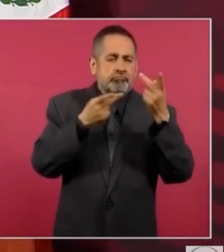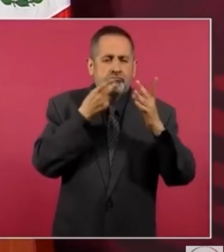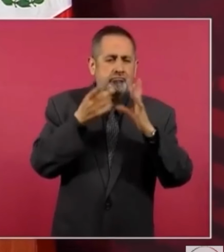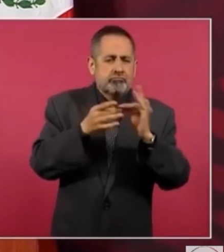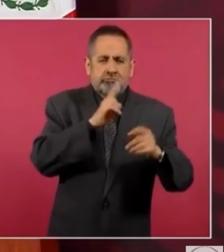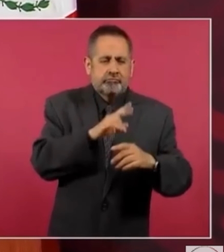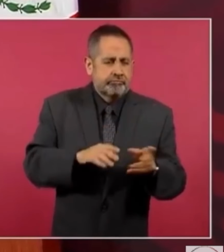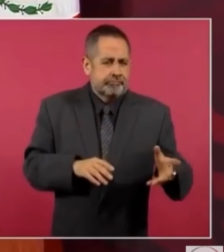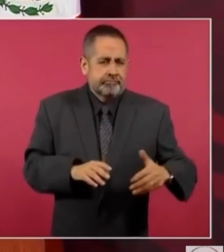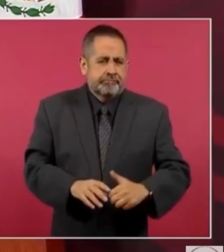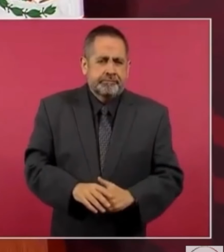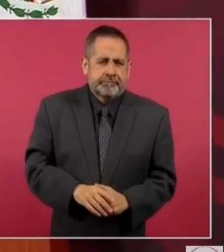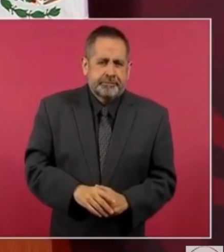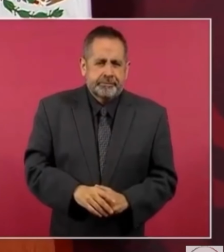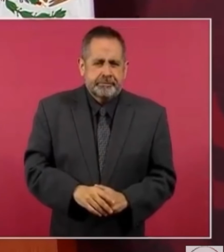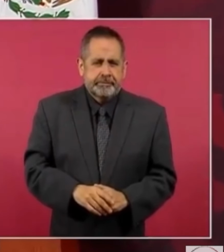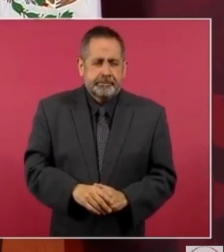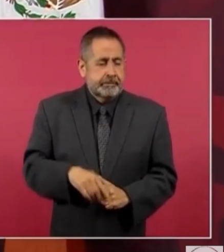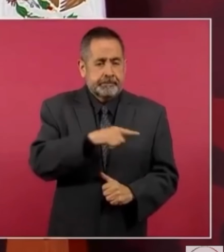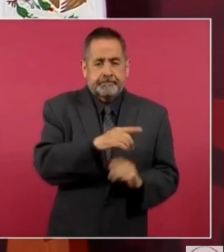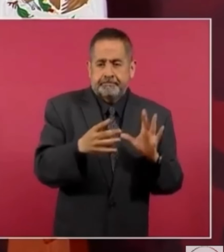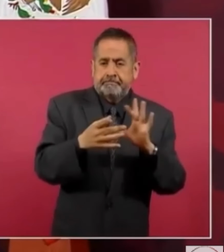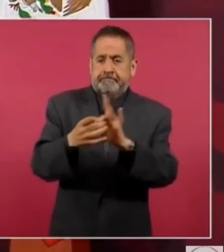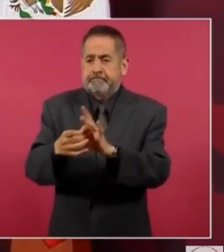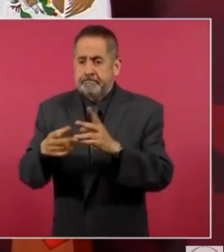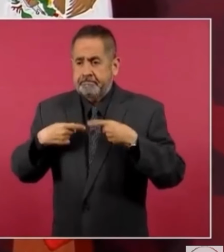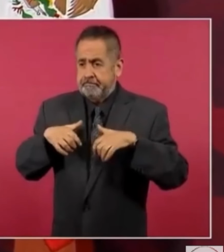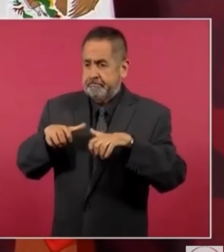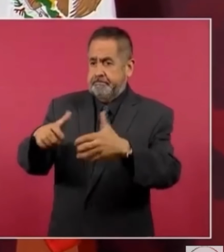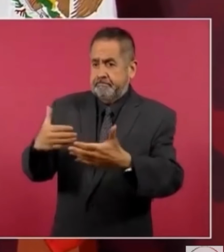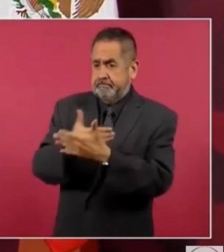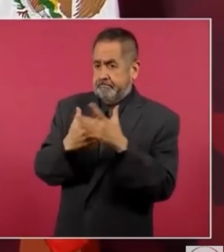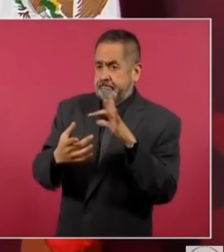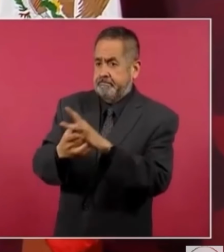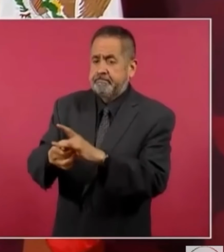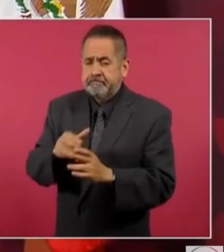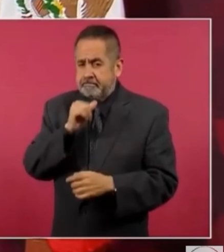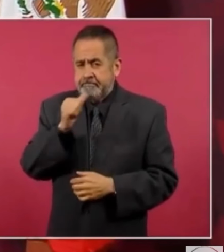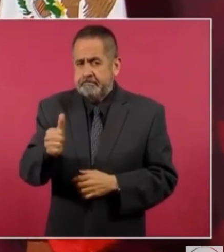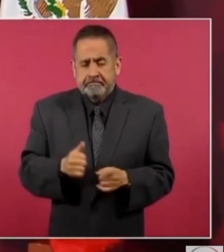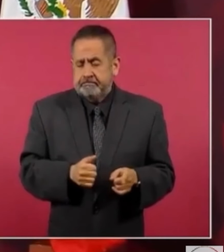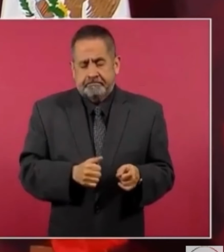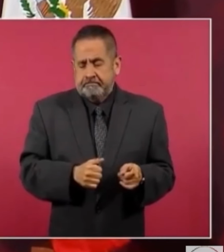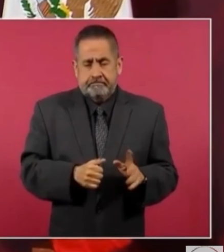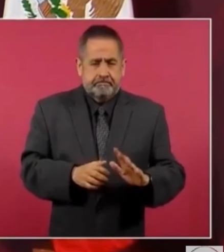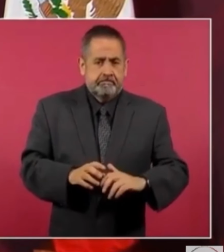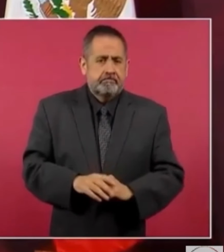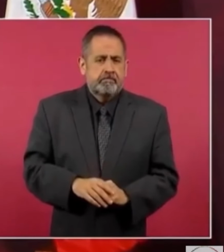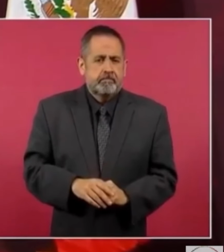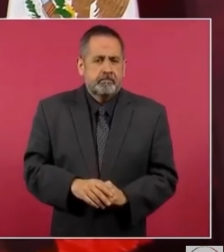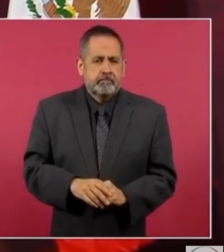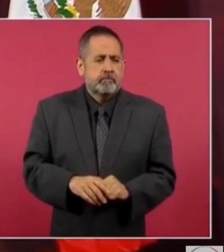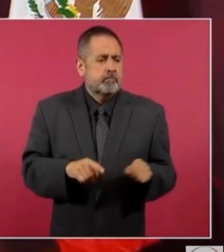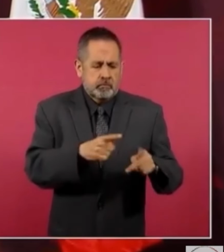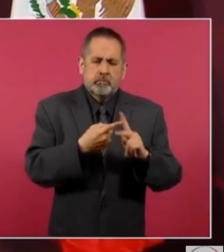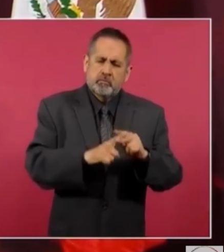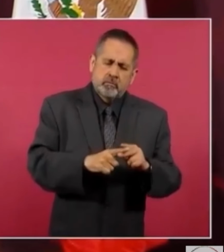no tan vinculado al pueblo, pero sí venía de